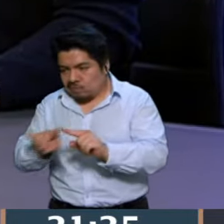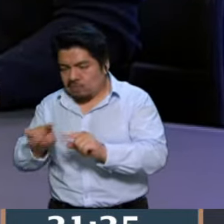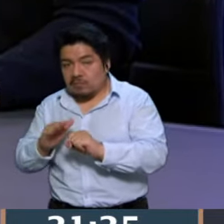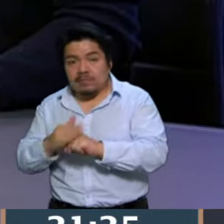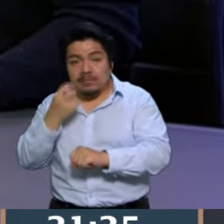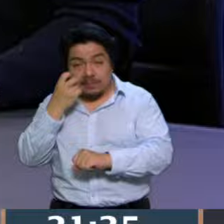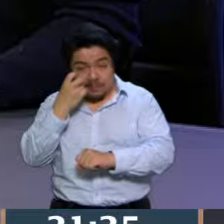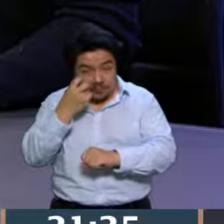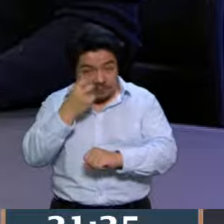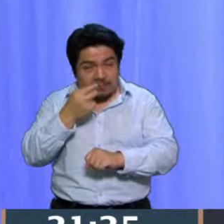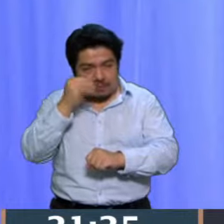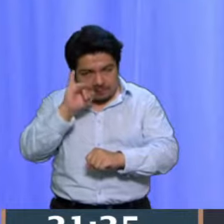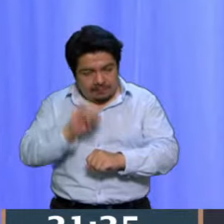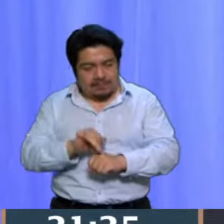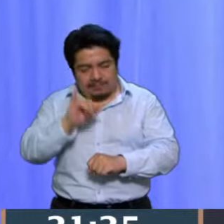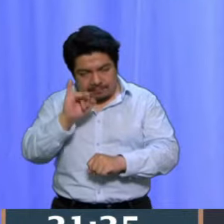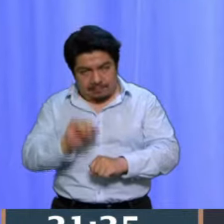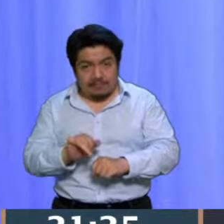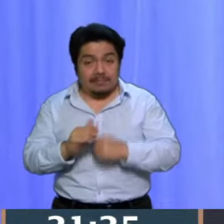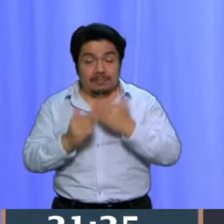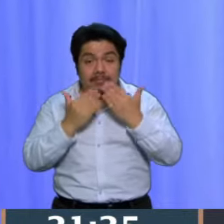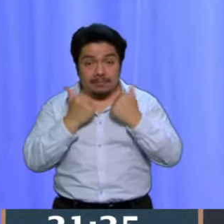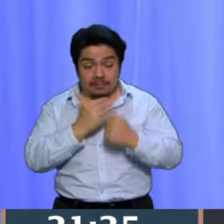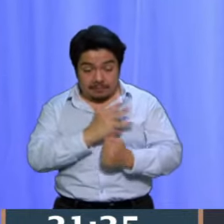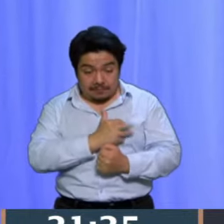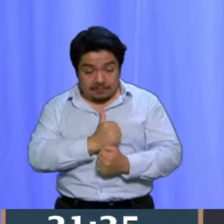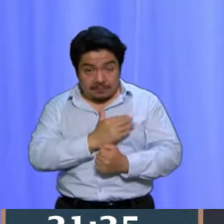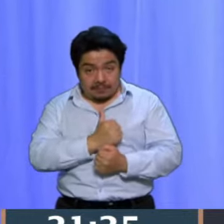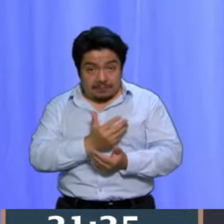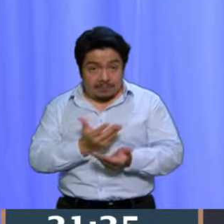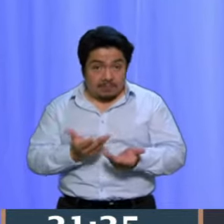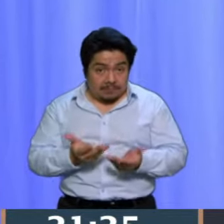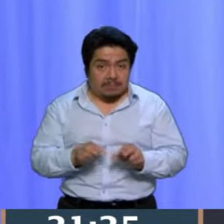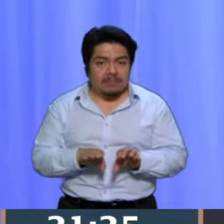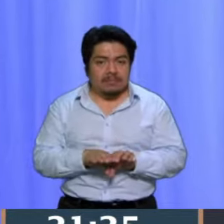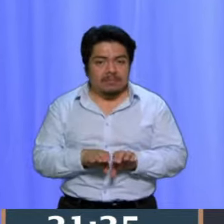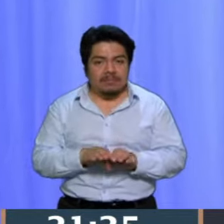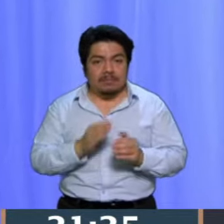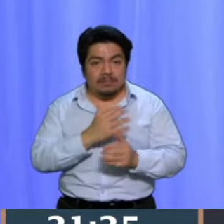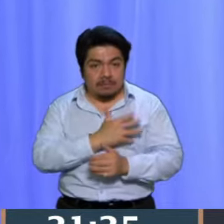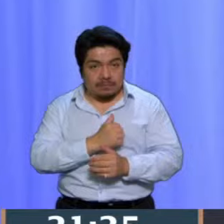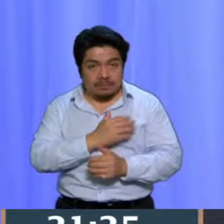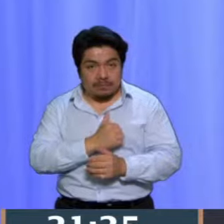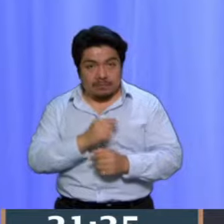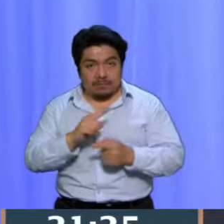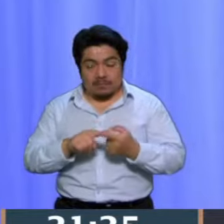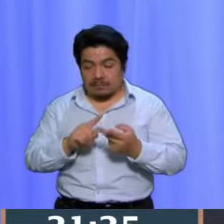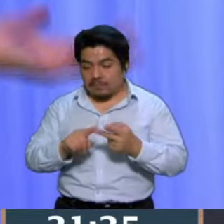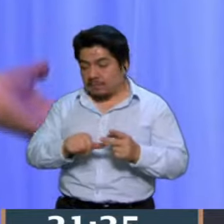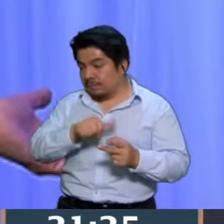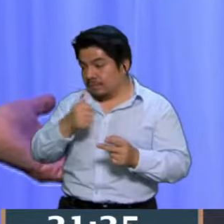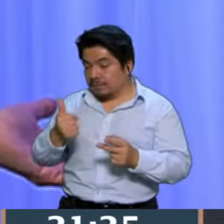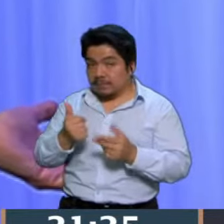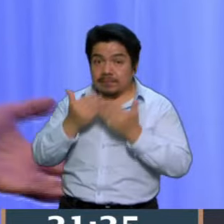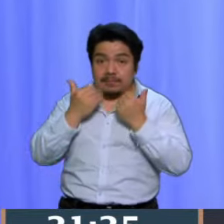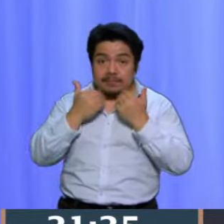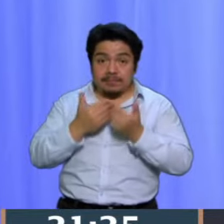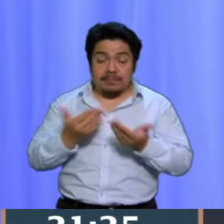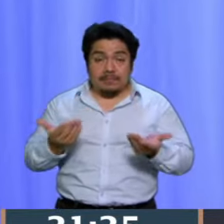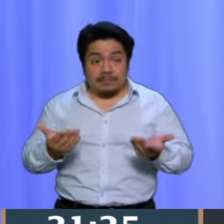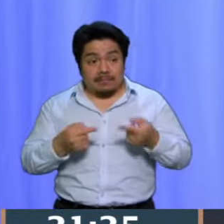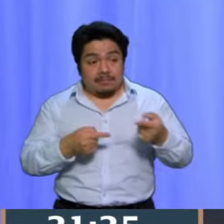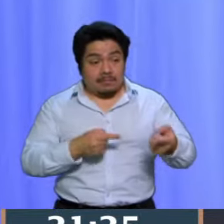es sí o sí. Si no tienen hijos, y obviamente, si no tienen unos, pero los otros ya no tuvieron, ¿no? O